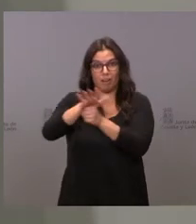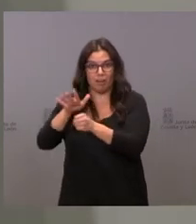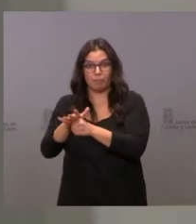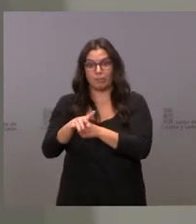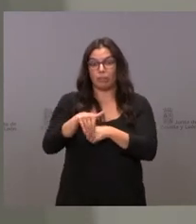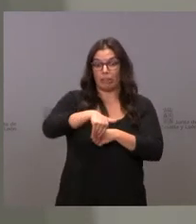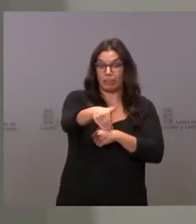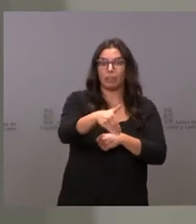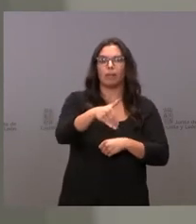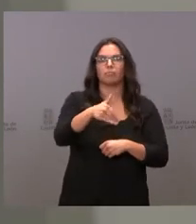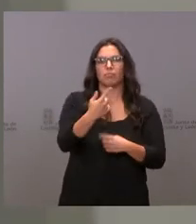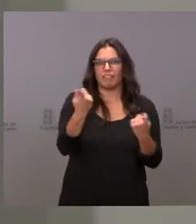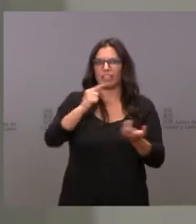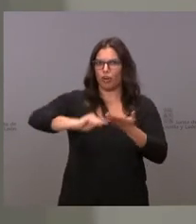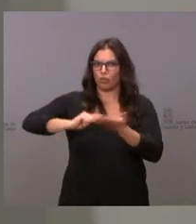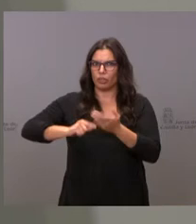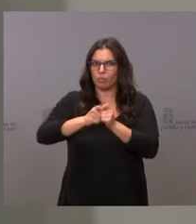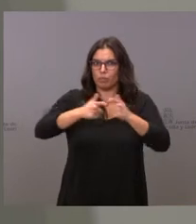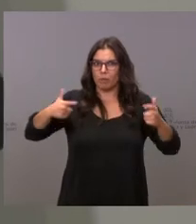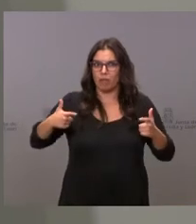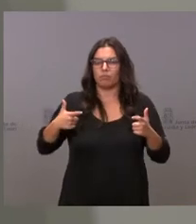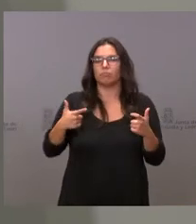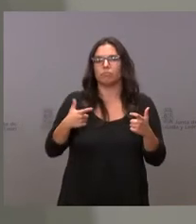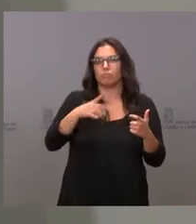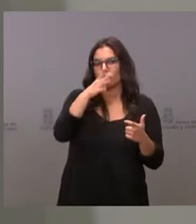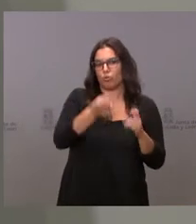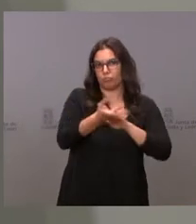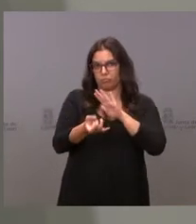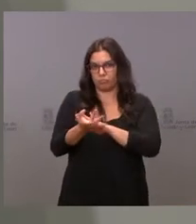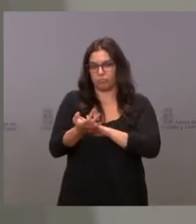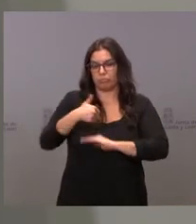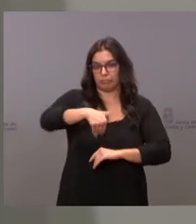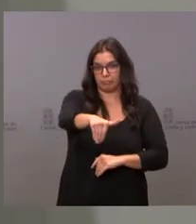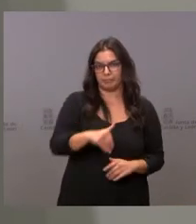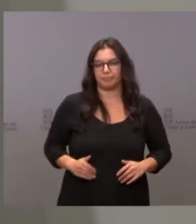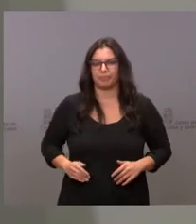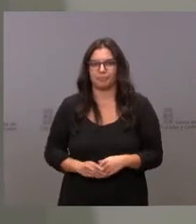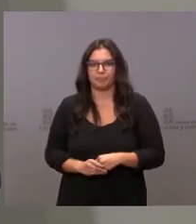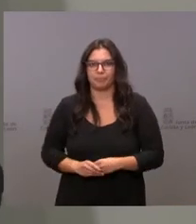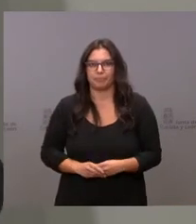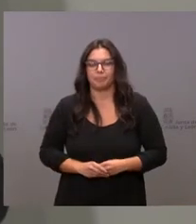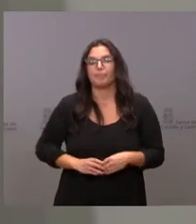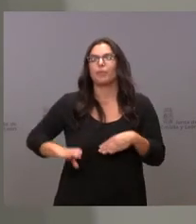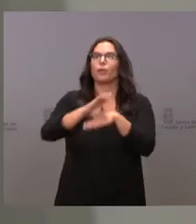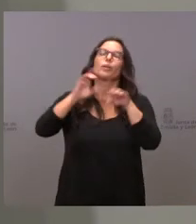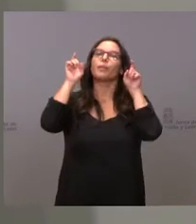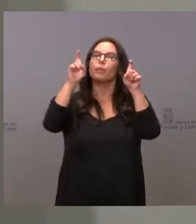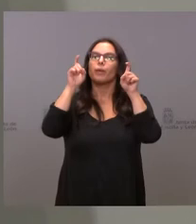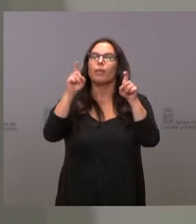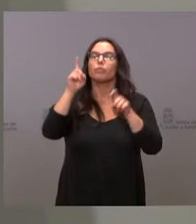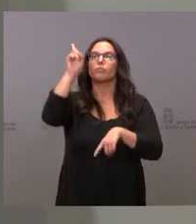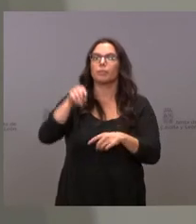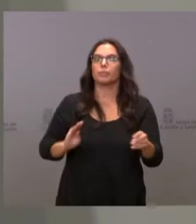emergentes que van a necesitar mano de obra abundante en los próximos años. La Consejería de Educación invierte